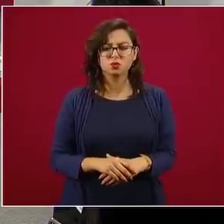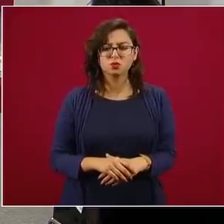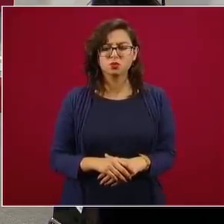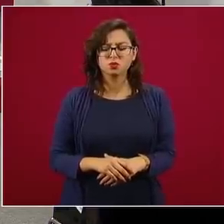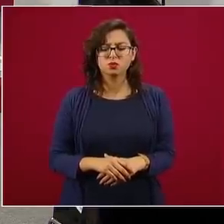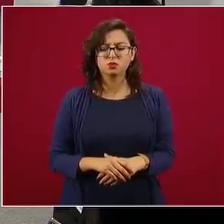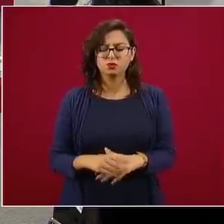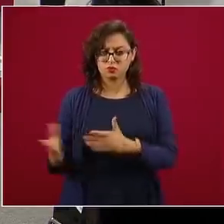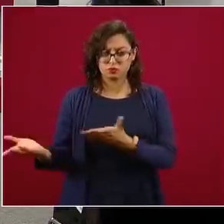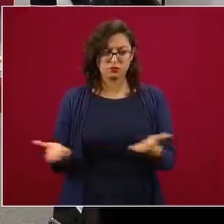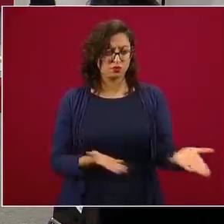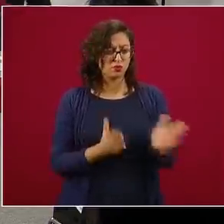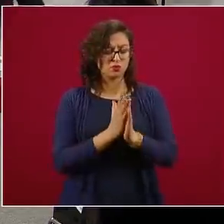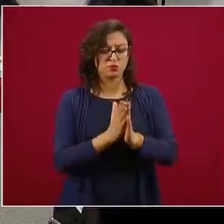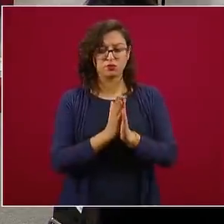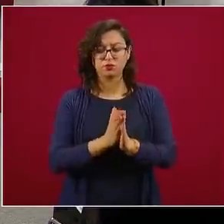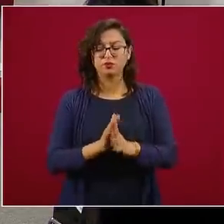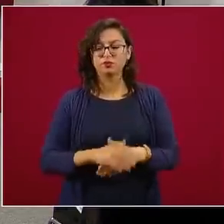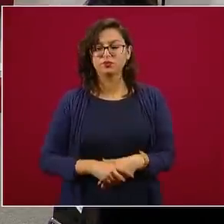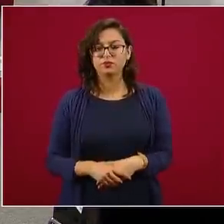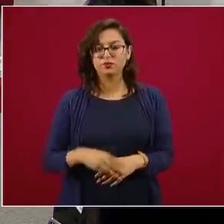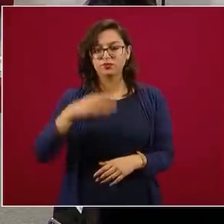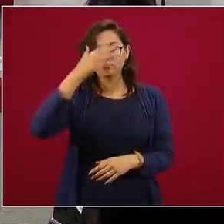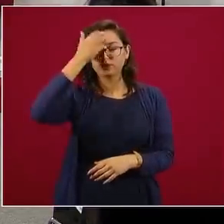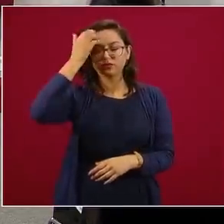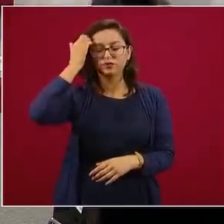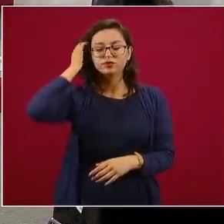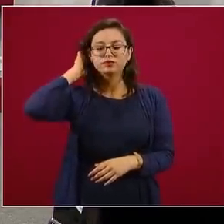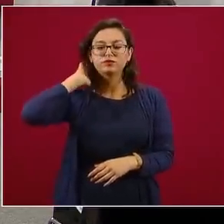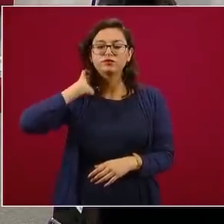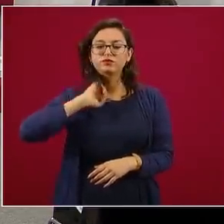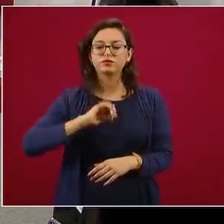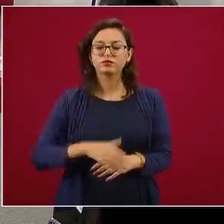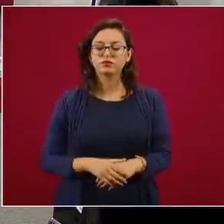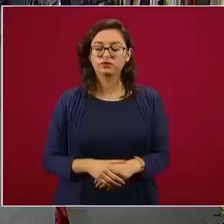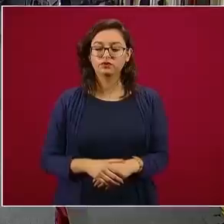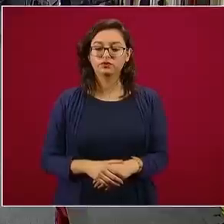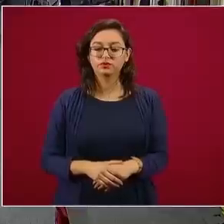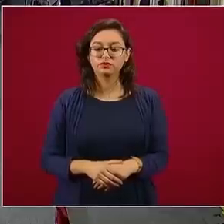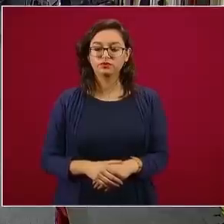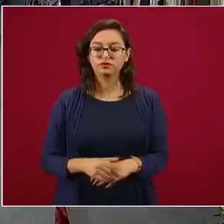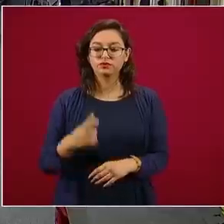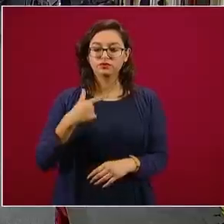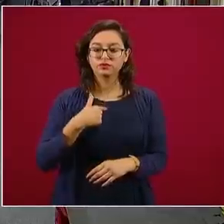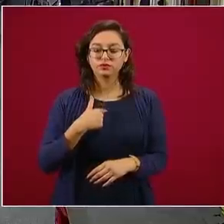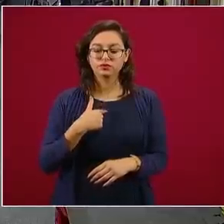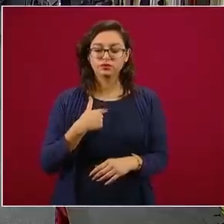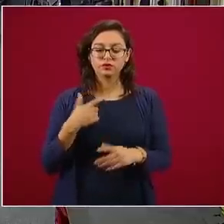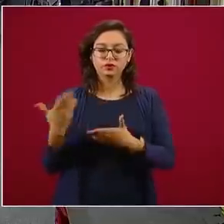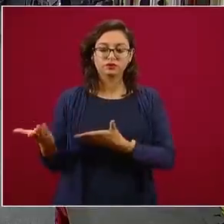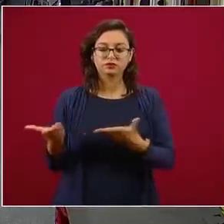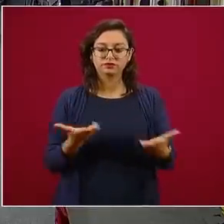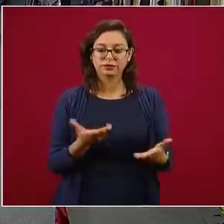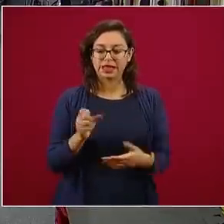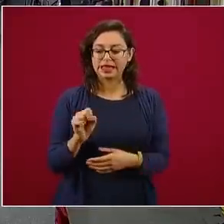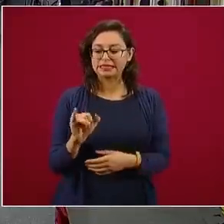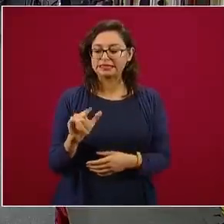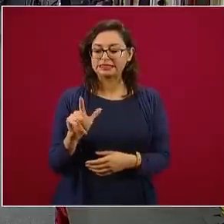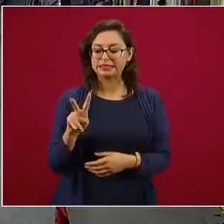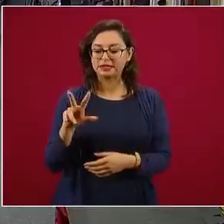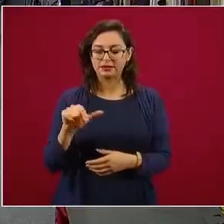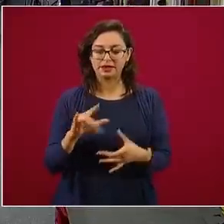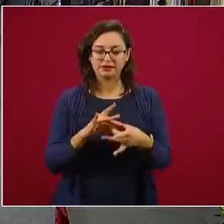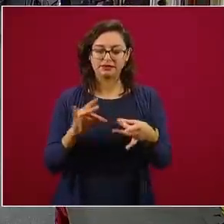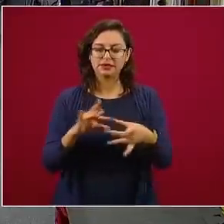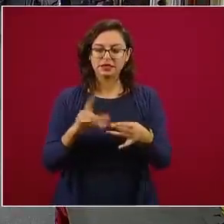pueden. Sí, señor. Bueno, le daría yo la palabra a Silvia Varela para que les explique y después hago un comentario muy